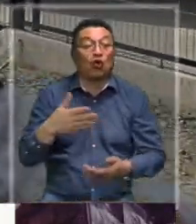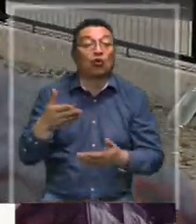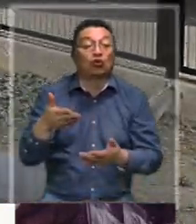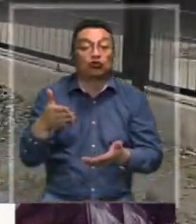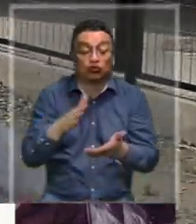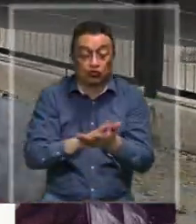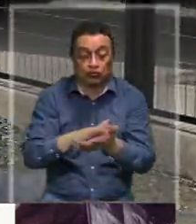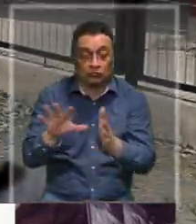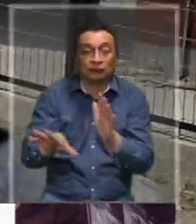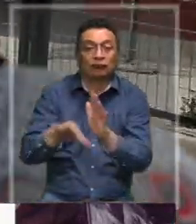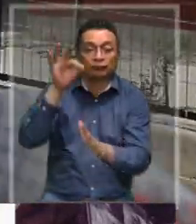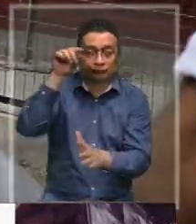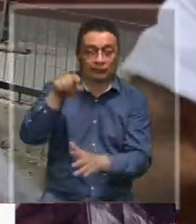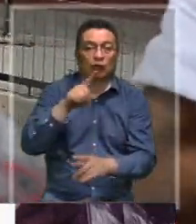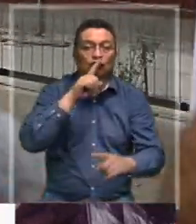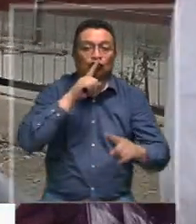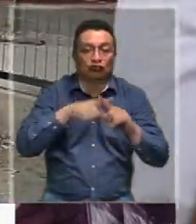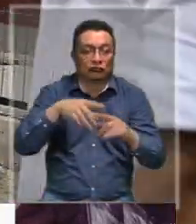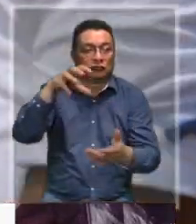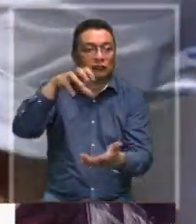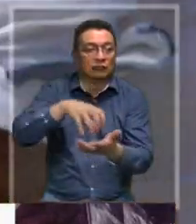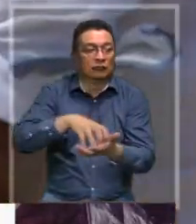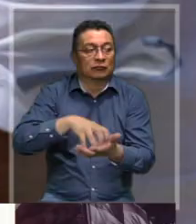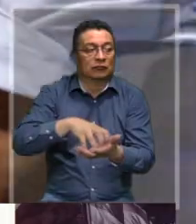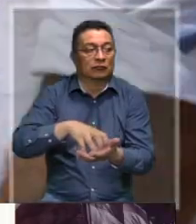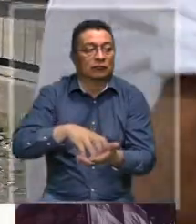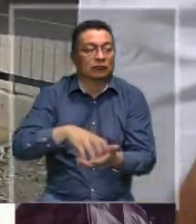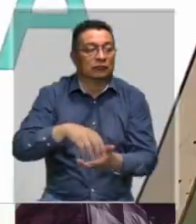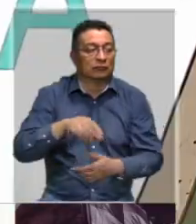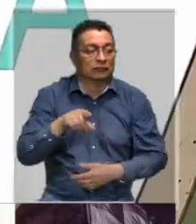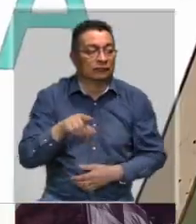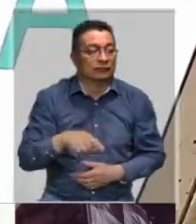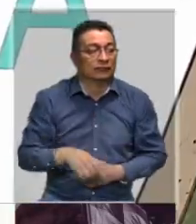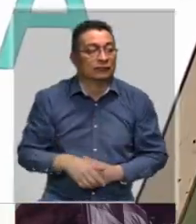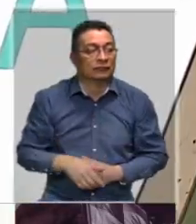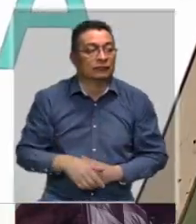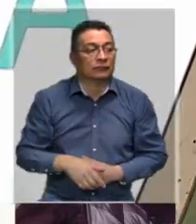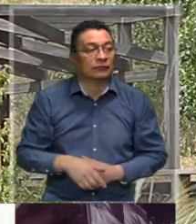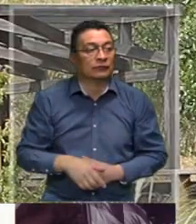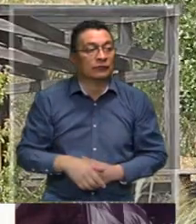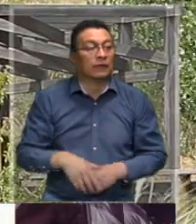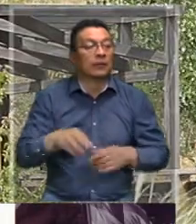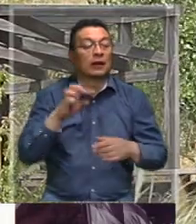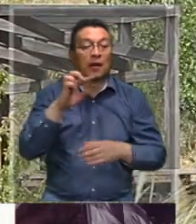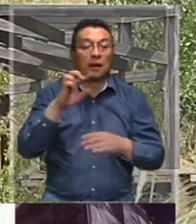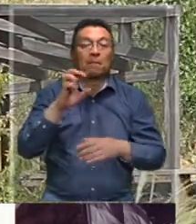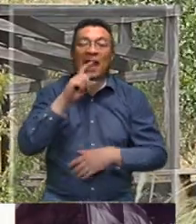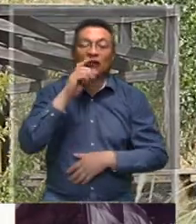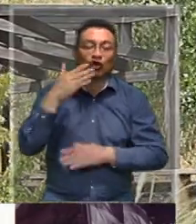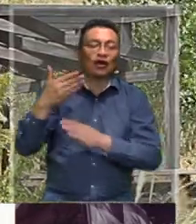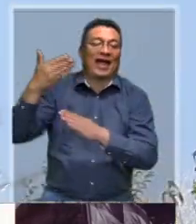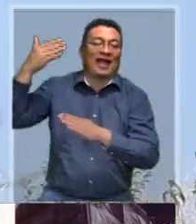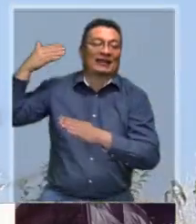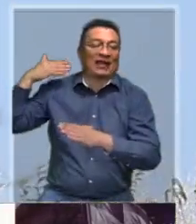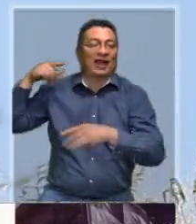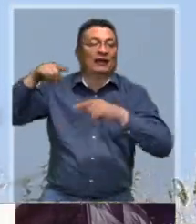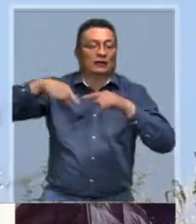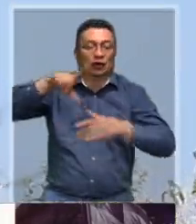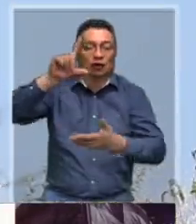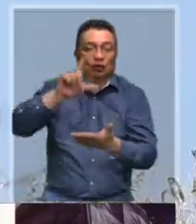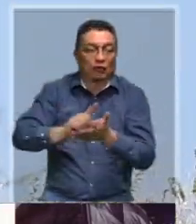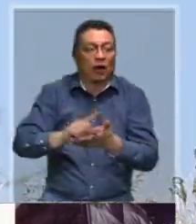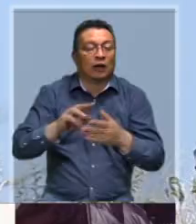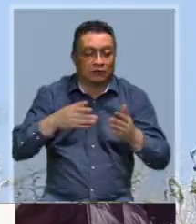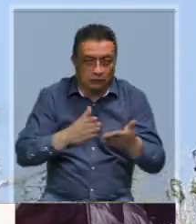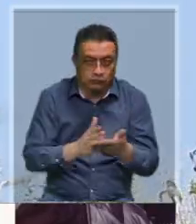aquí en Santa Olga. Don José Arcela Muñoz. Es el patio trasero de esta localidad, uno de los tantos lugares por